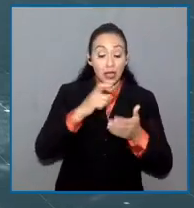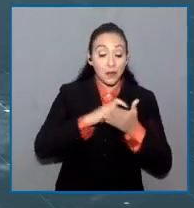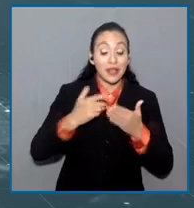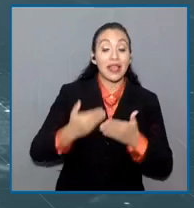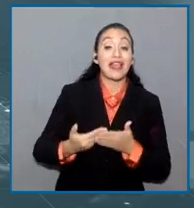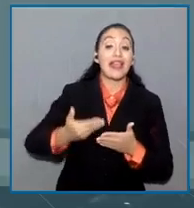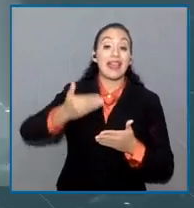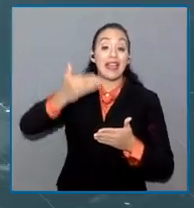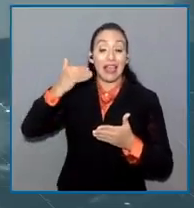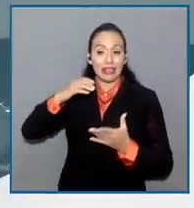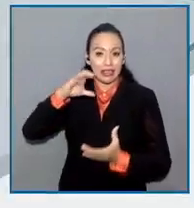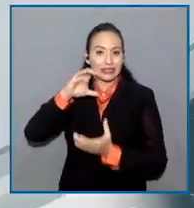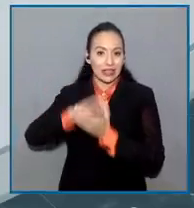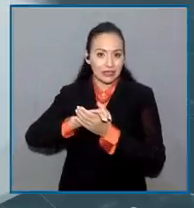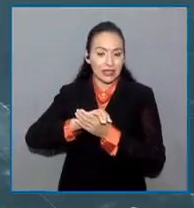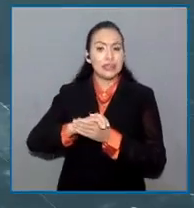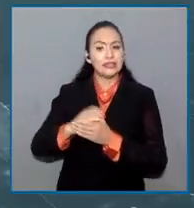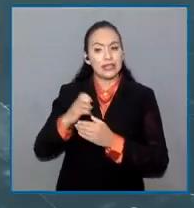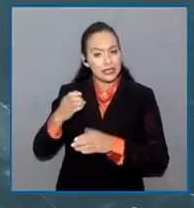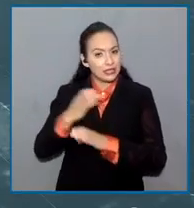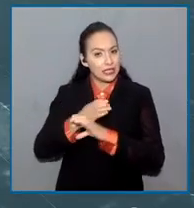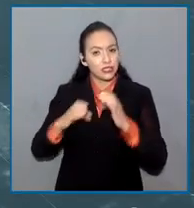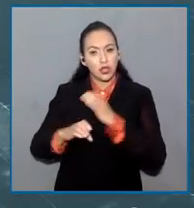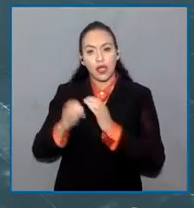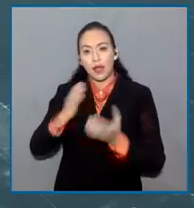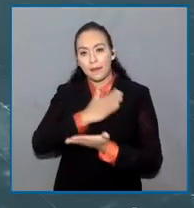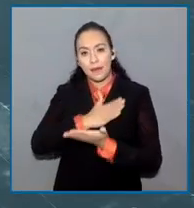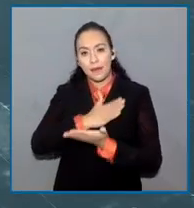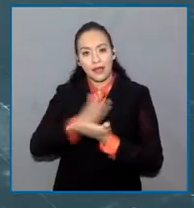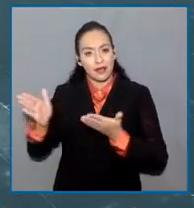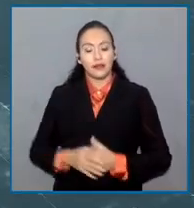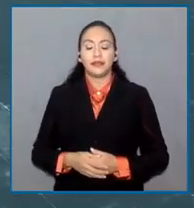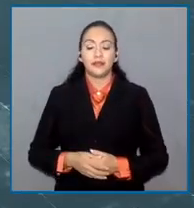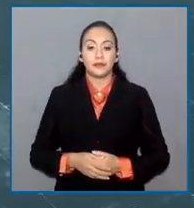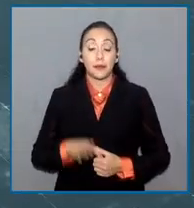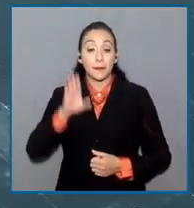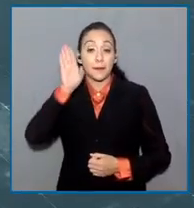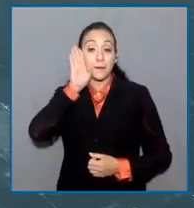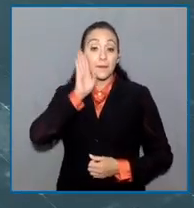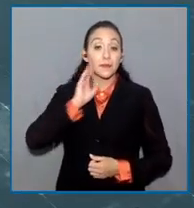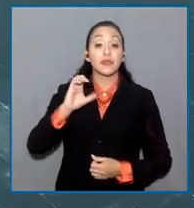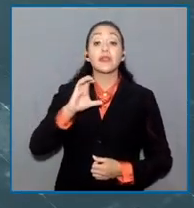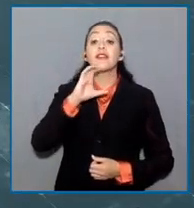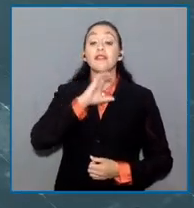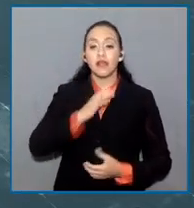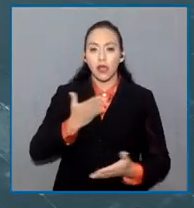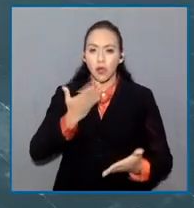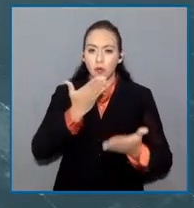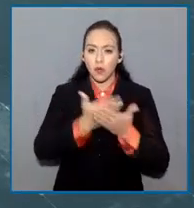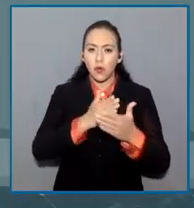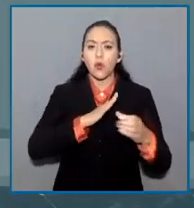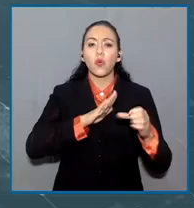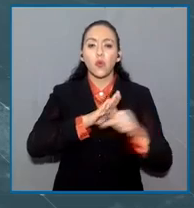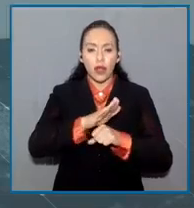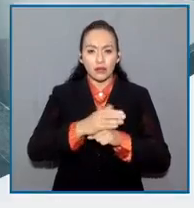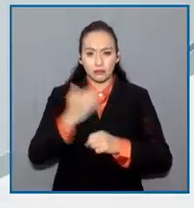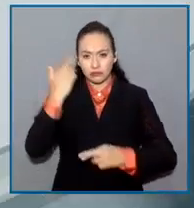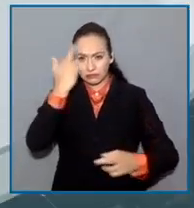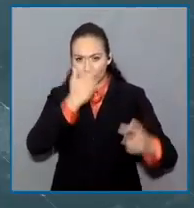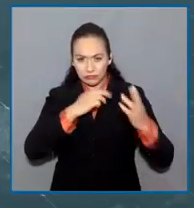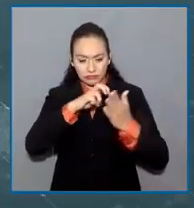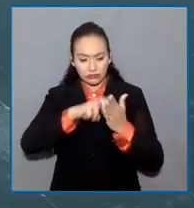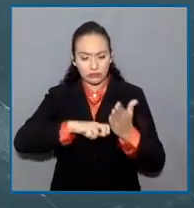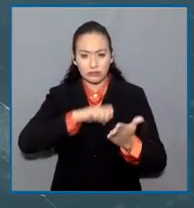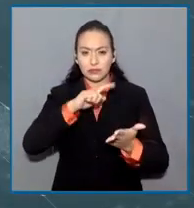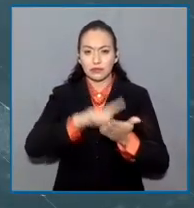la primera sala. Ministro Alcántara Carrancá propone invalidez parcial de reforma judicial.